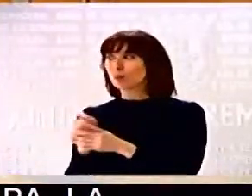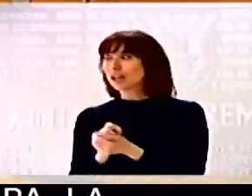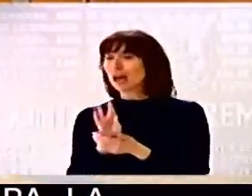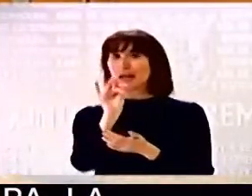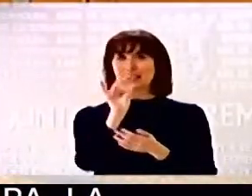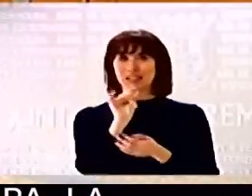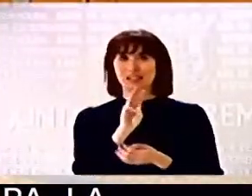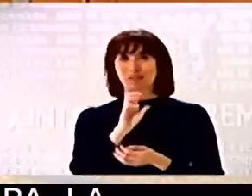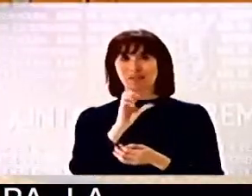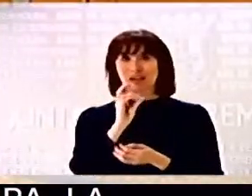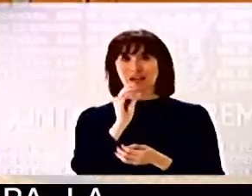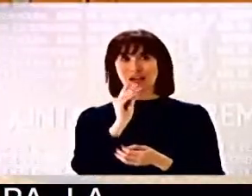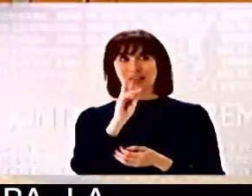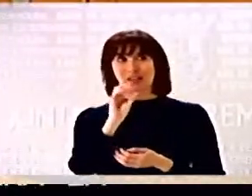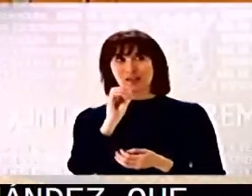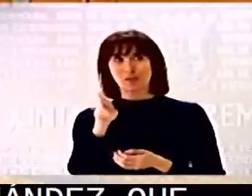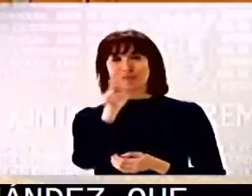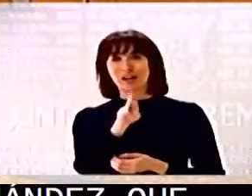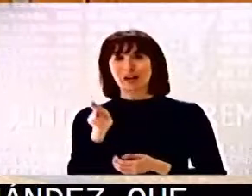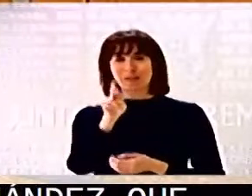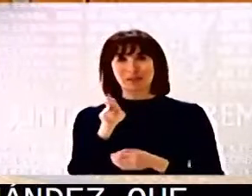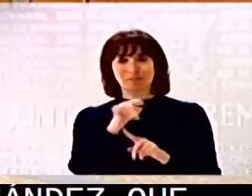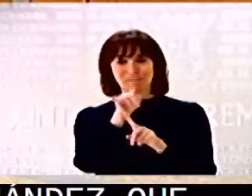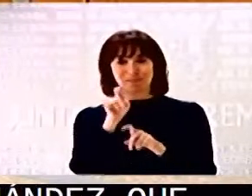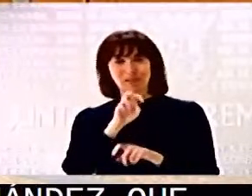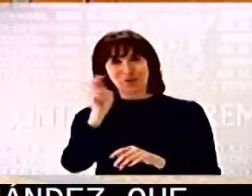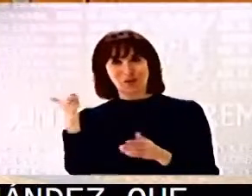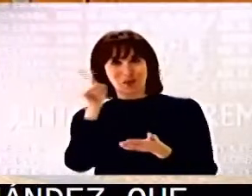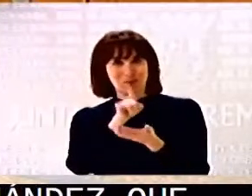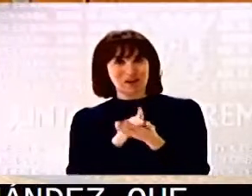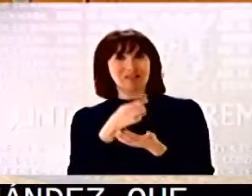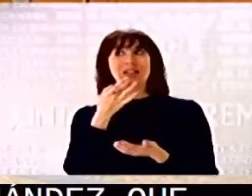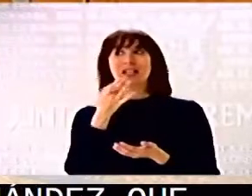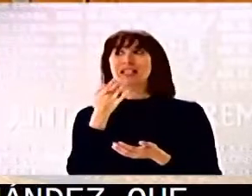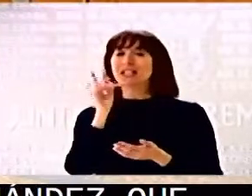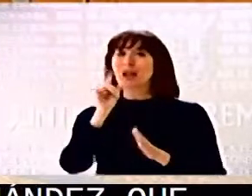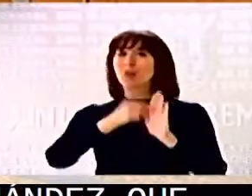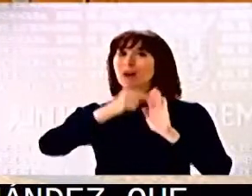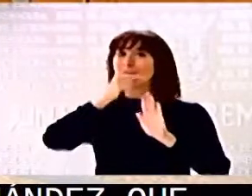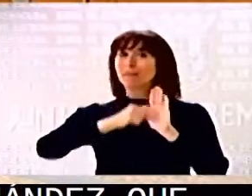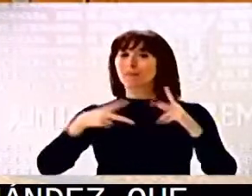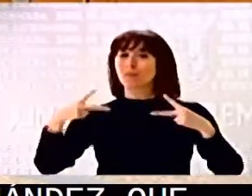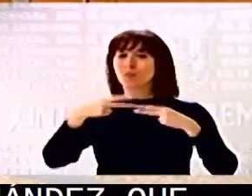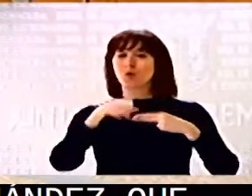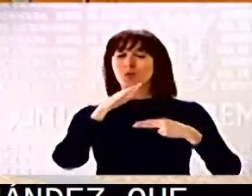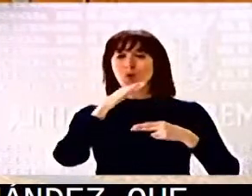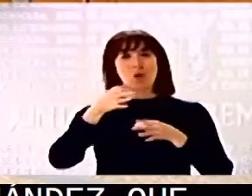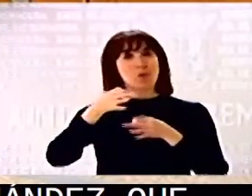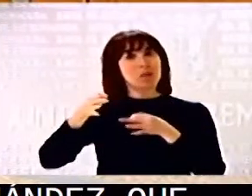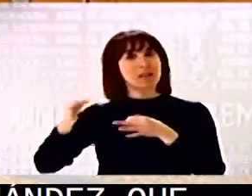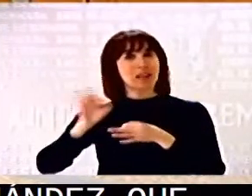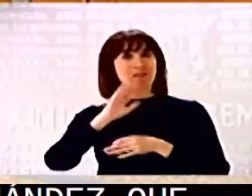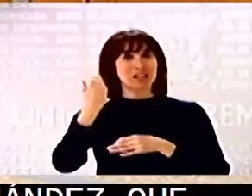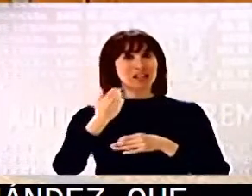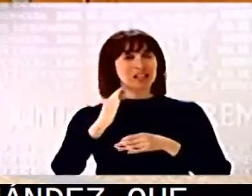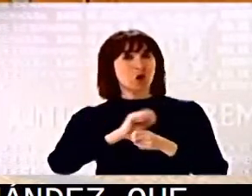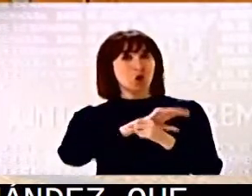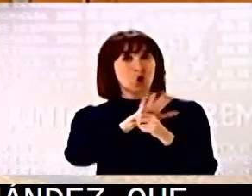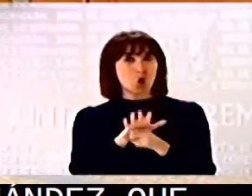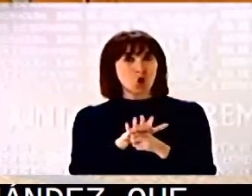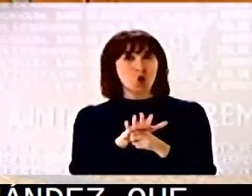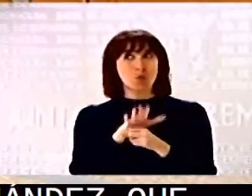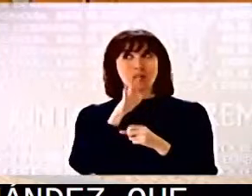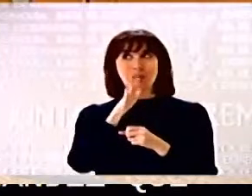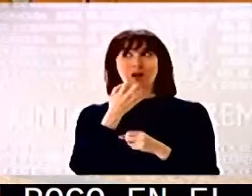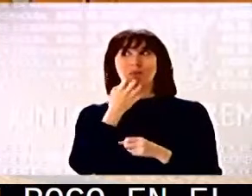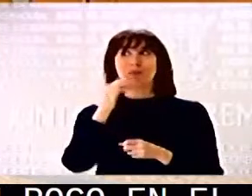Sí, Pedro Fernández vuelve a preguntar. Sí. Por cierto, ¿se ha tomado alguna medida restrictiva en algunos de los municipios más afectados por la pandemia? Estaba un poco en el